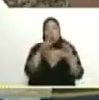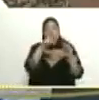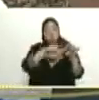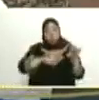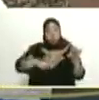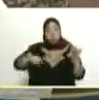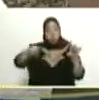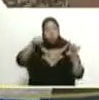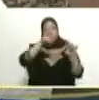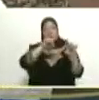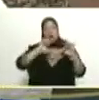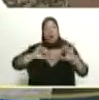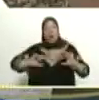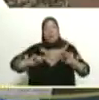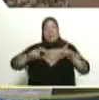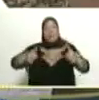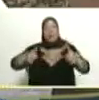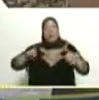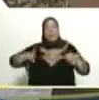cual mañana van a empezar a hacerlo.